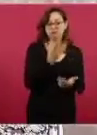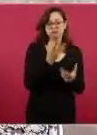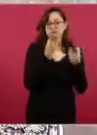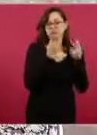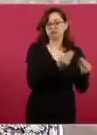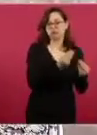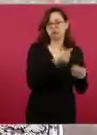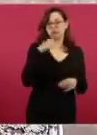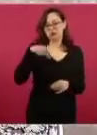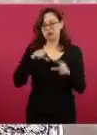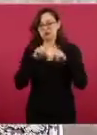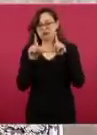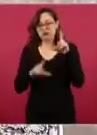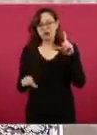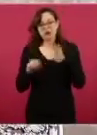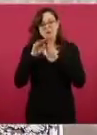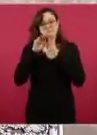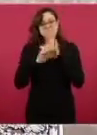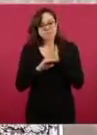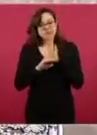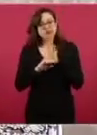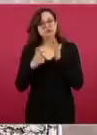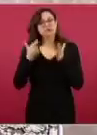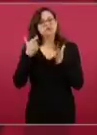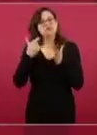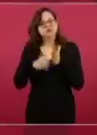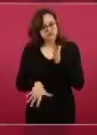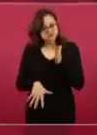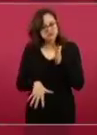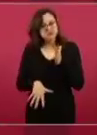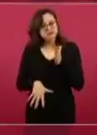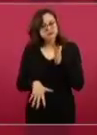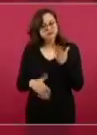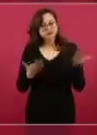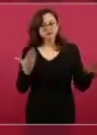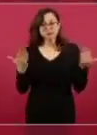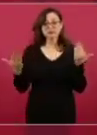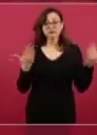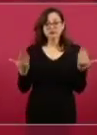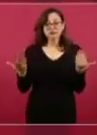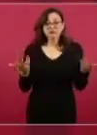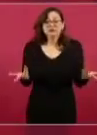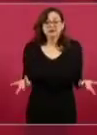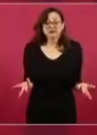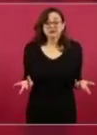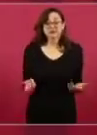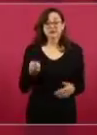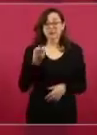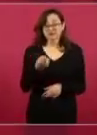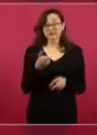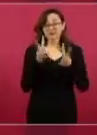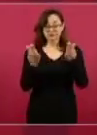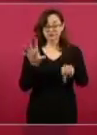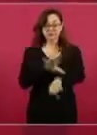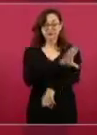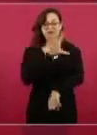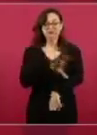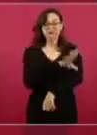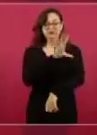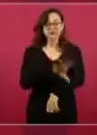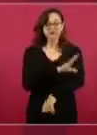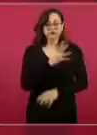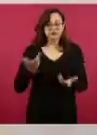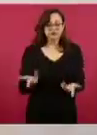que en México. Entonces, eso es por lo que tiene que ver con energéticos,